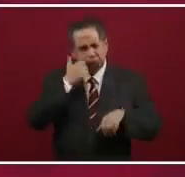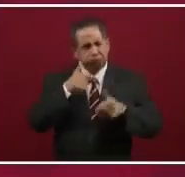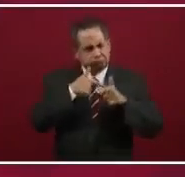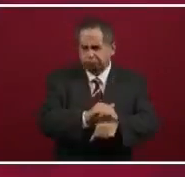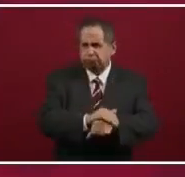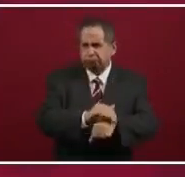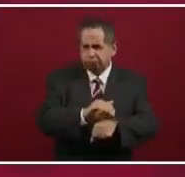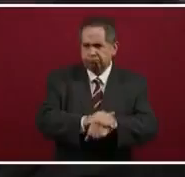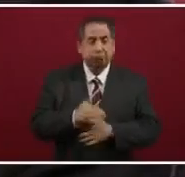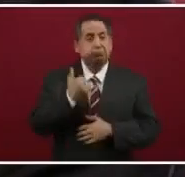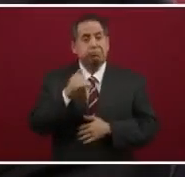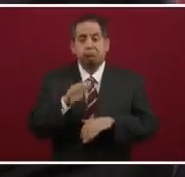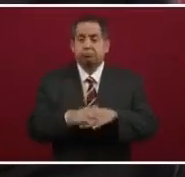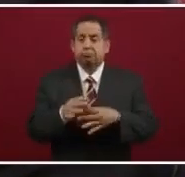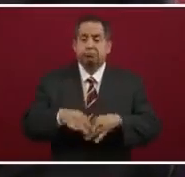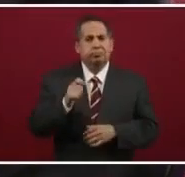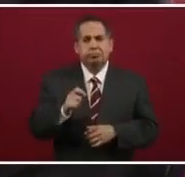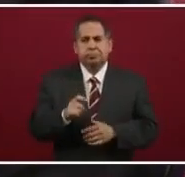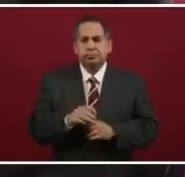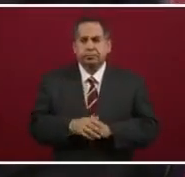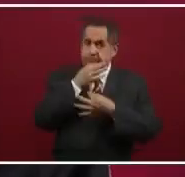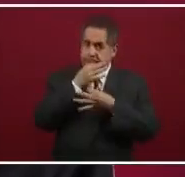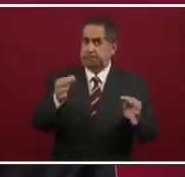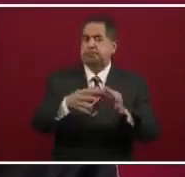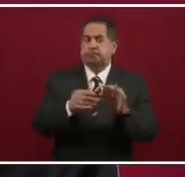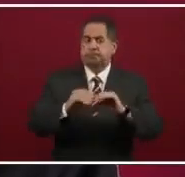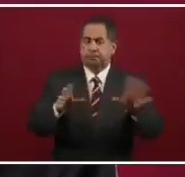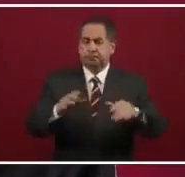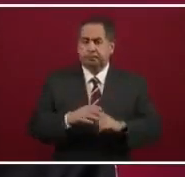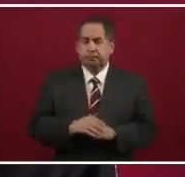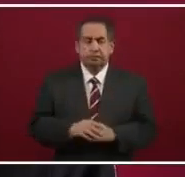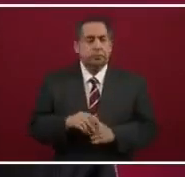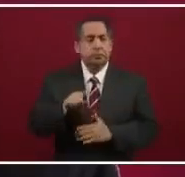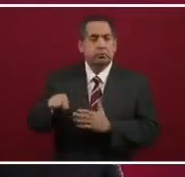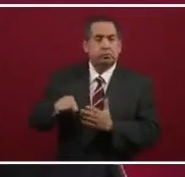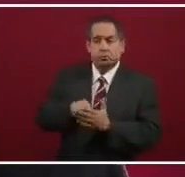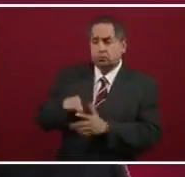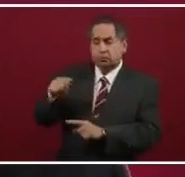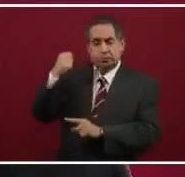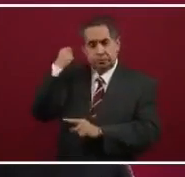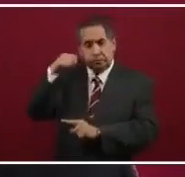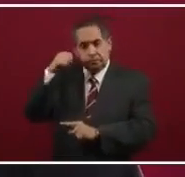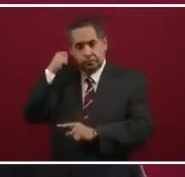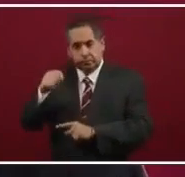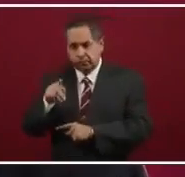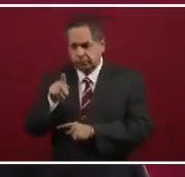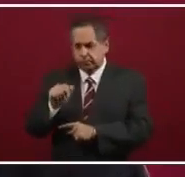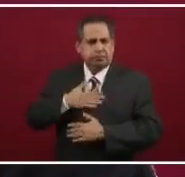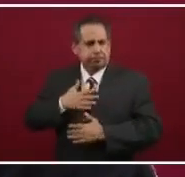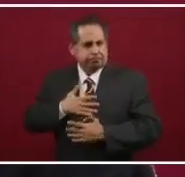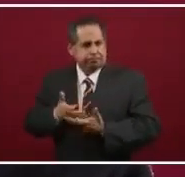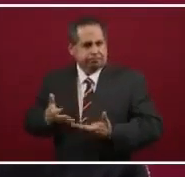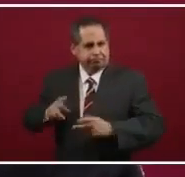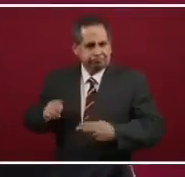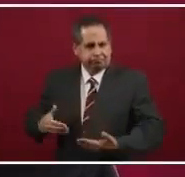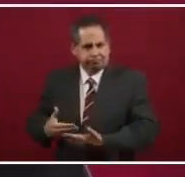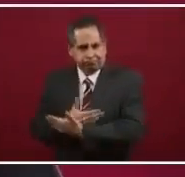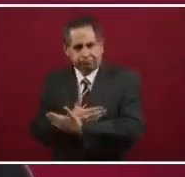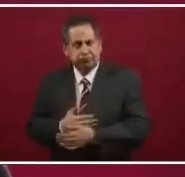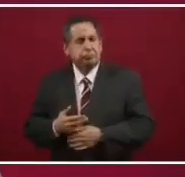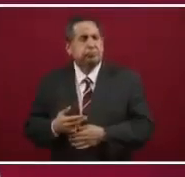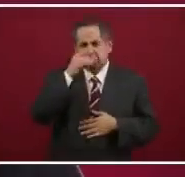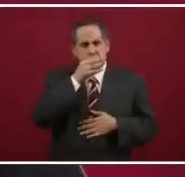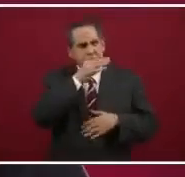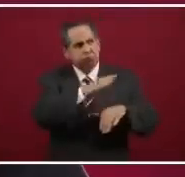Trump, y sobre todo, y esto lo dejé de manifiesto el día de ayer, desde Paraíso, Tabasco, desde mi tierra, desde mi agua. El pueblo de México quiere